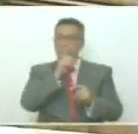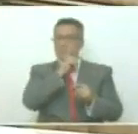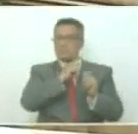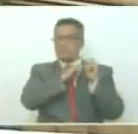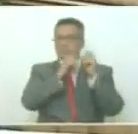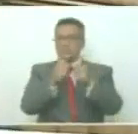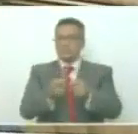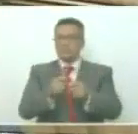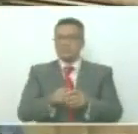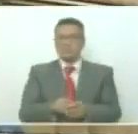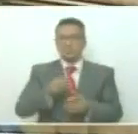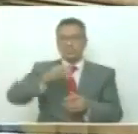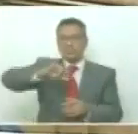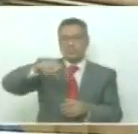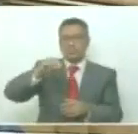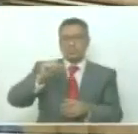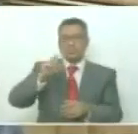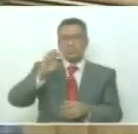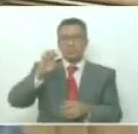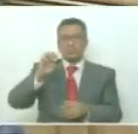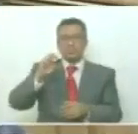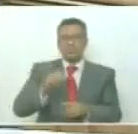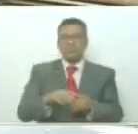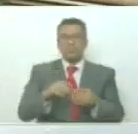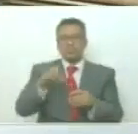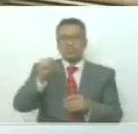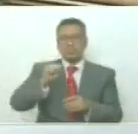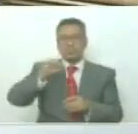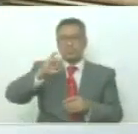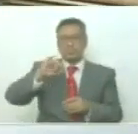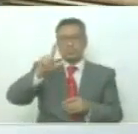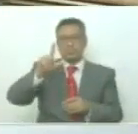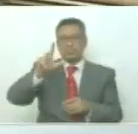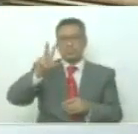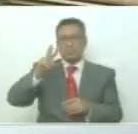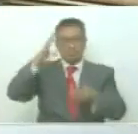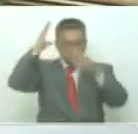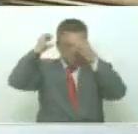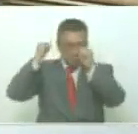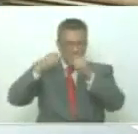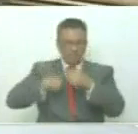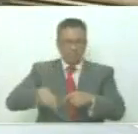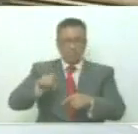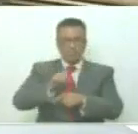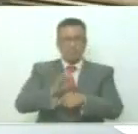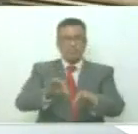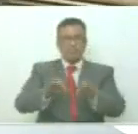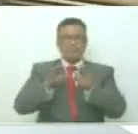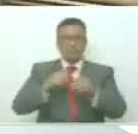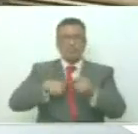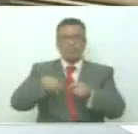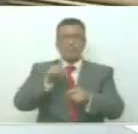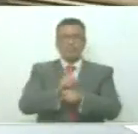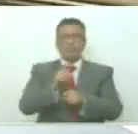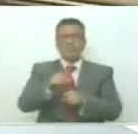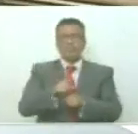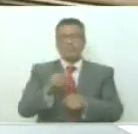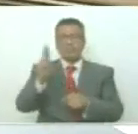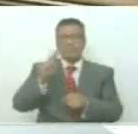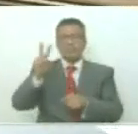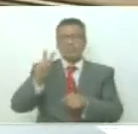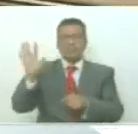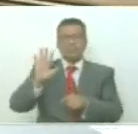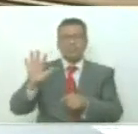del ciudadano José Rafael Silva Aponte como embajador extraordinario y plenipotenciario de la